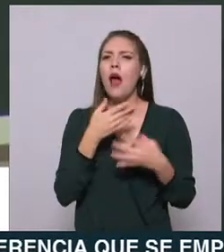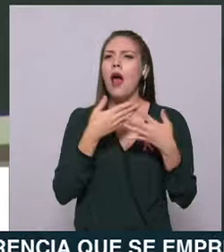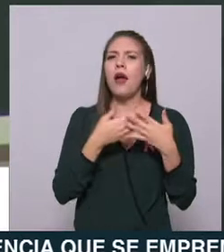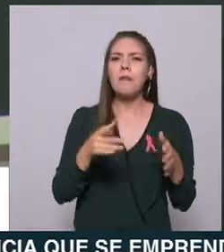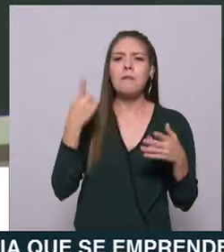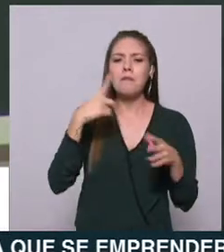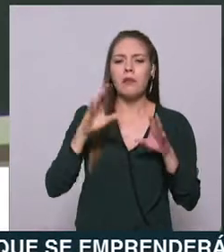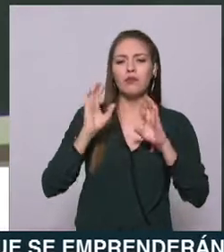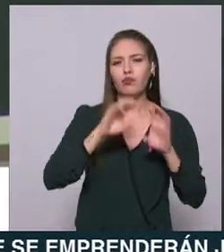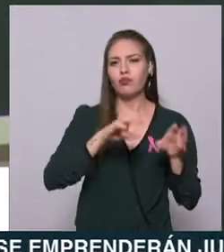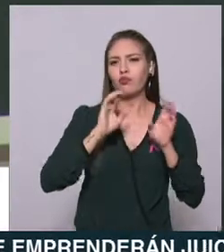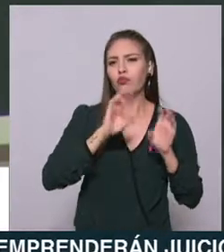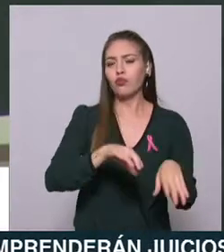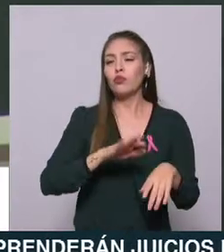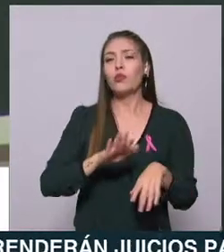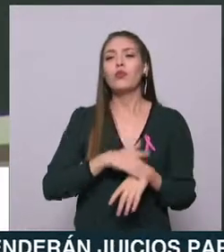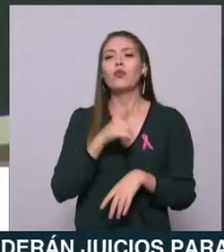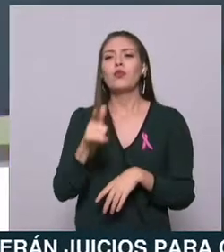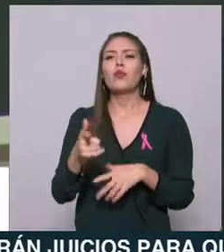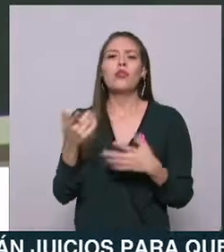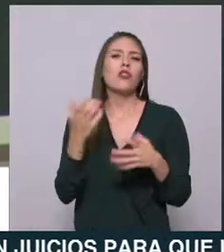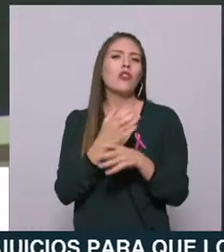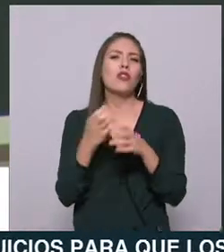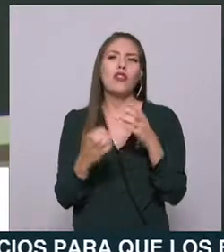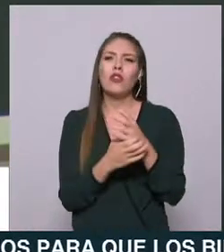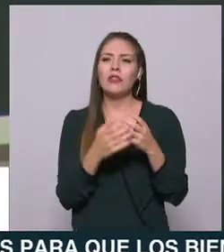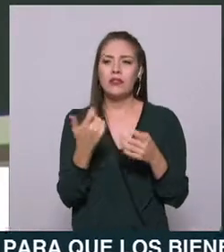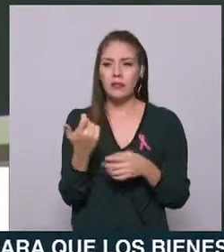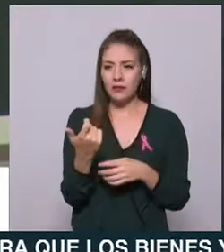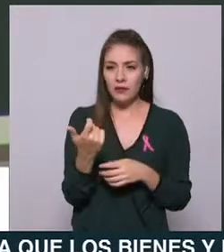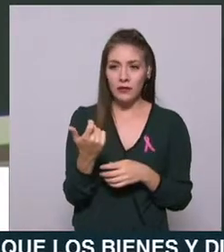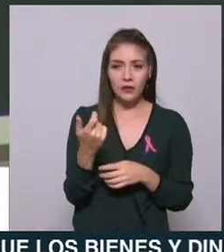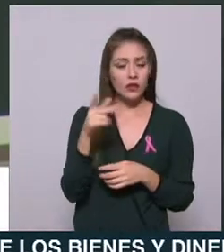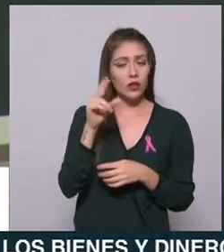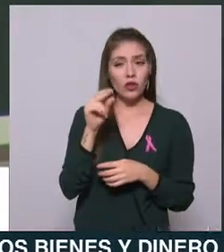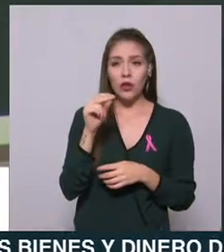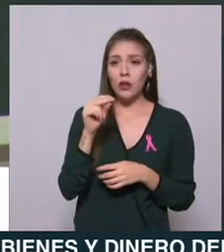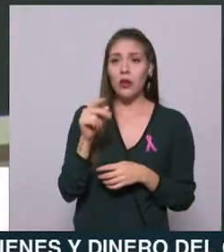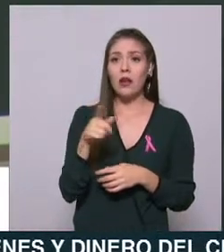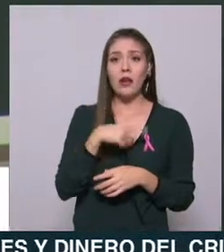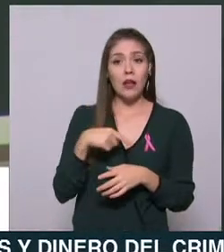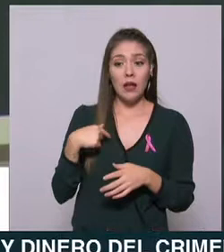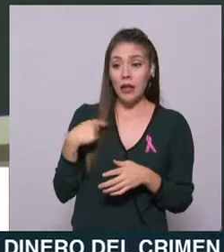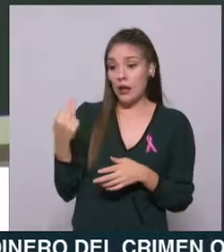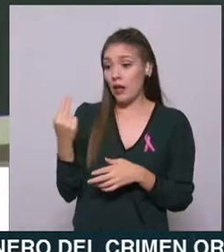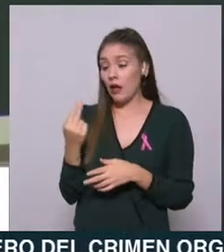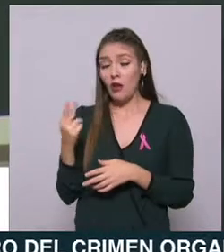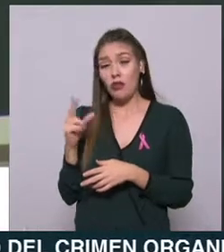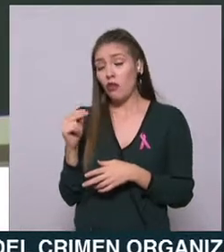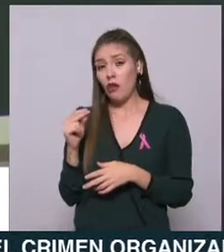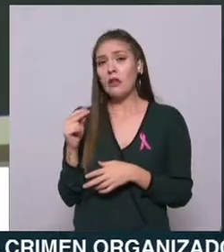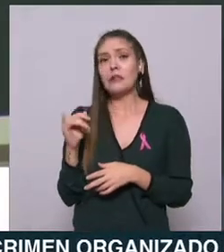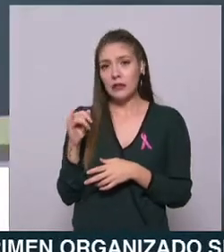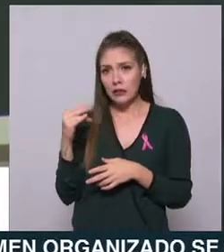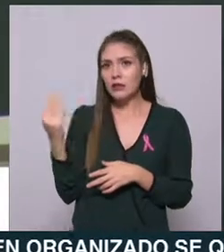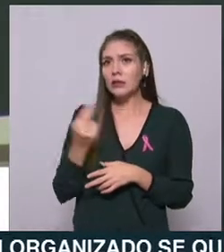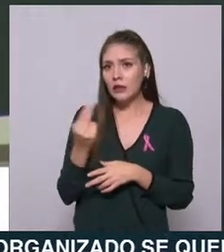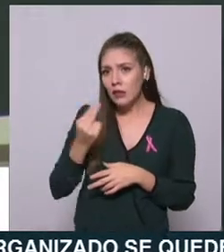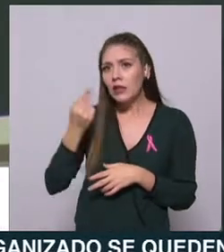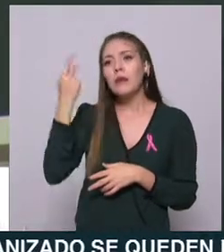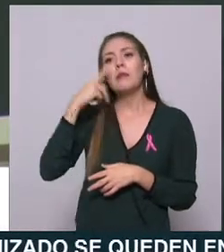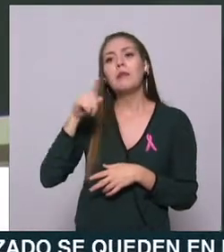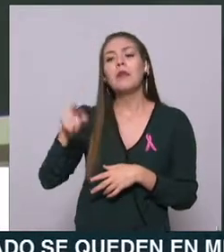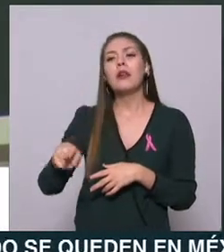en los hospitales por razones exclusivamente financieras. No es que no nos hicieran falta, es que se privilegiaba el número,